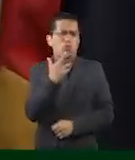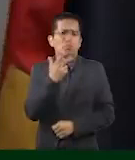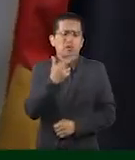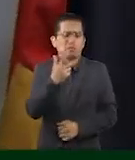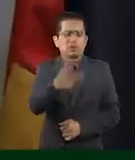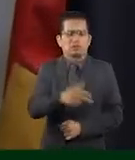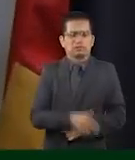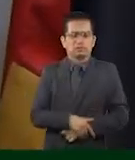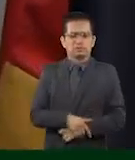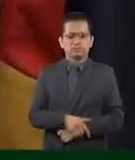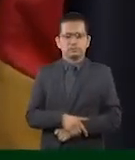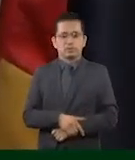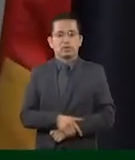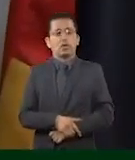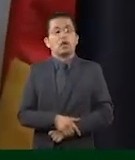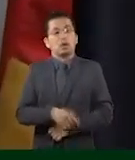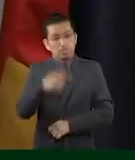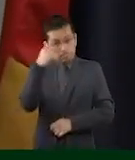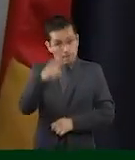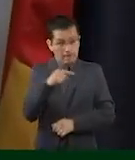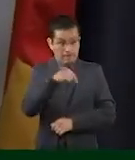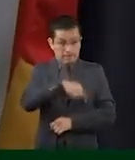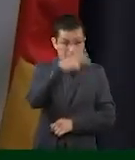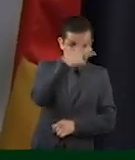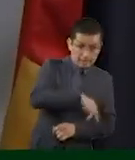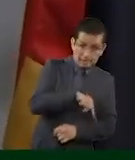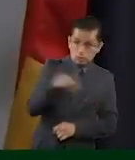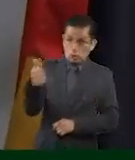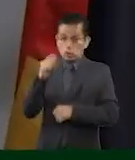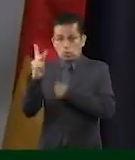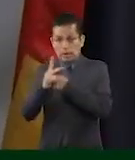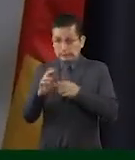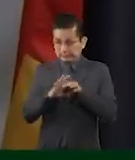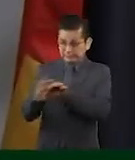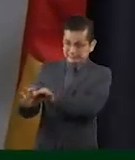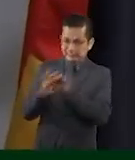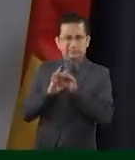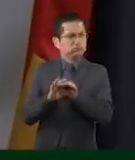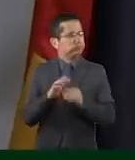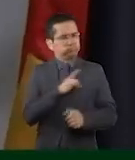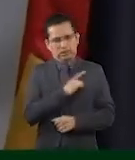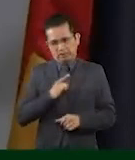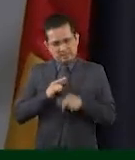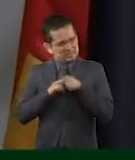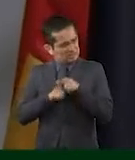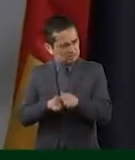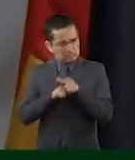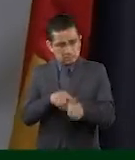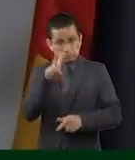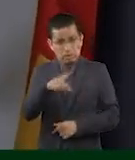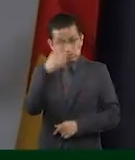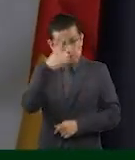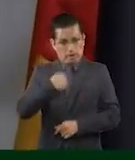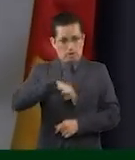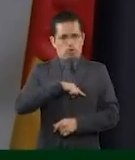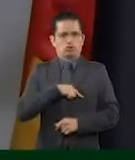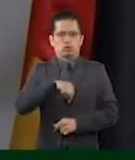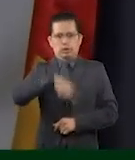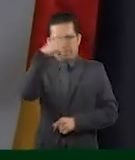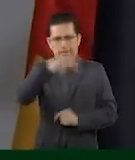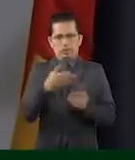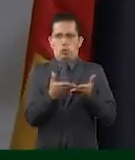seguir colaborando en estas alianzas estratégicas entre países es muy importante para nosotros abrirnos a... al mundo en